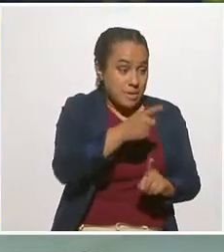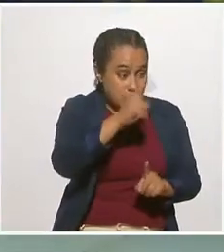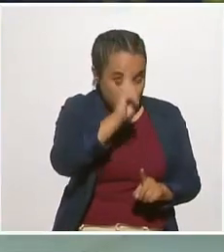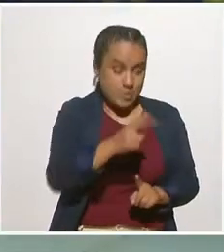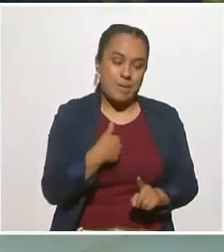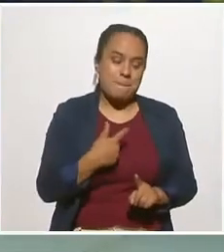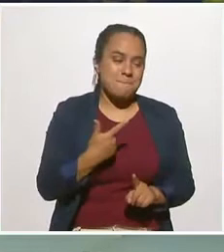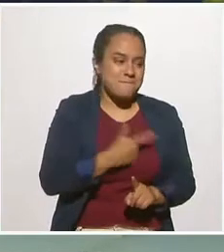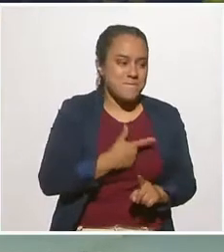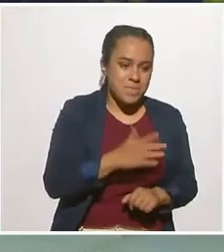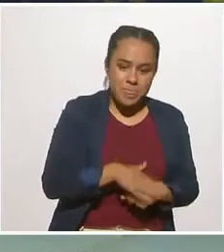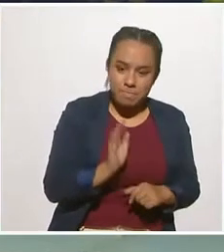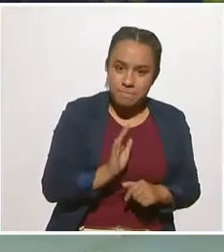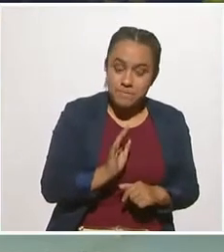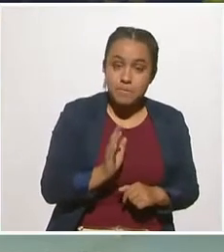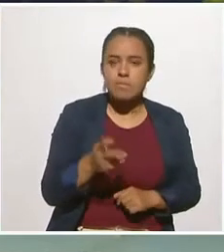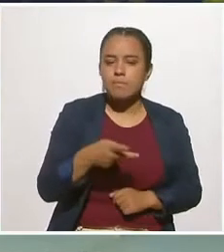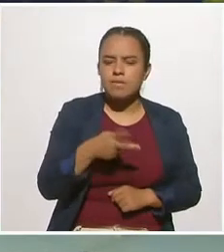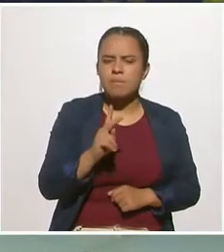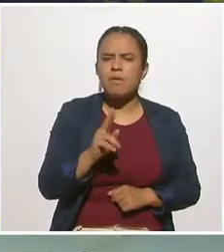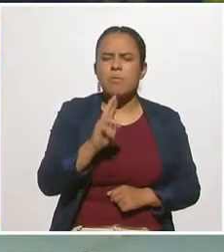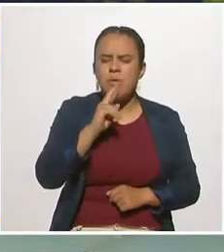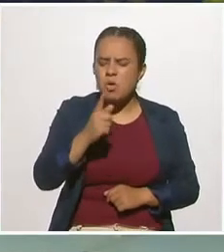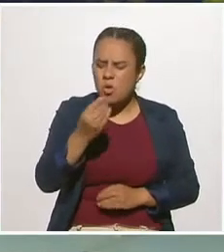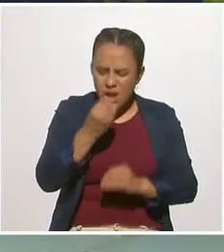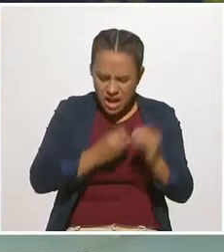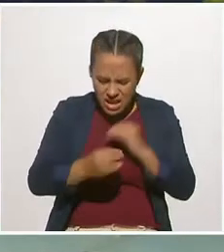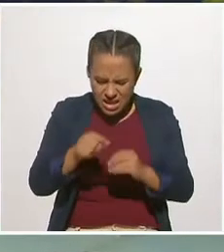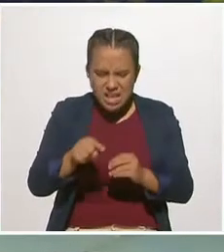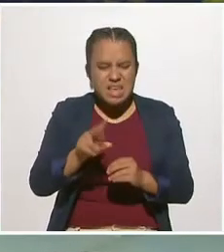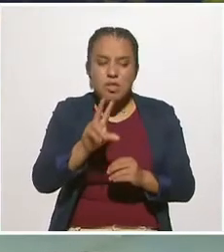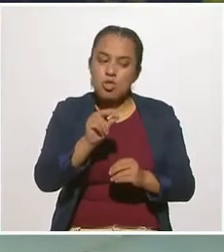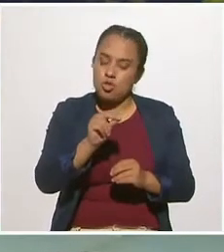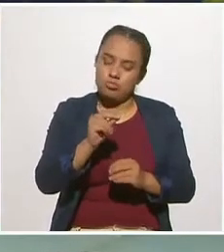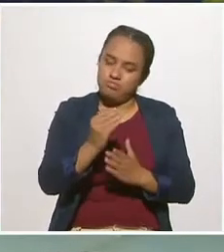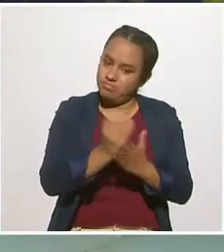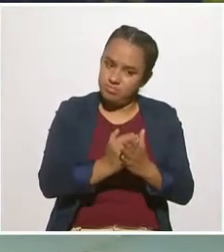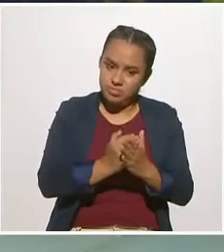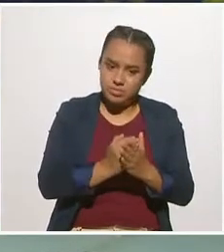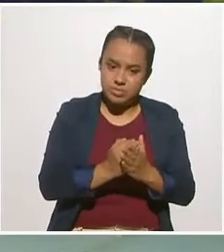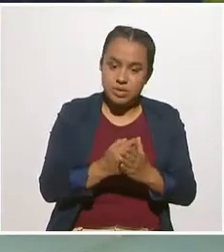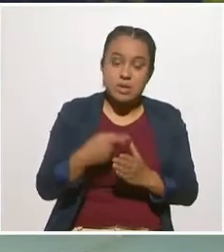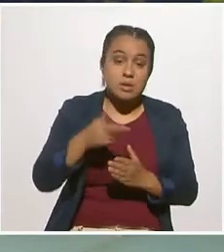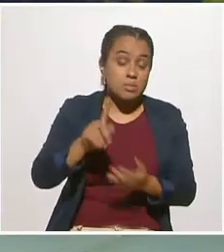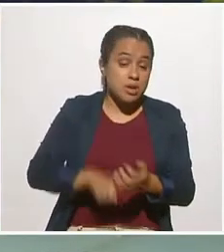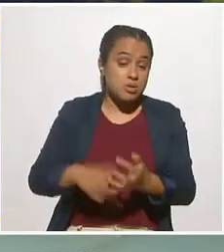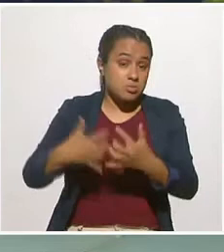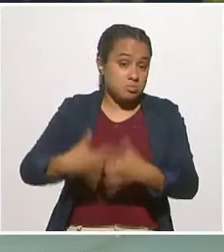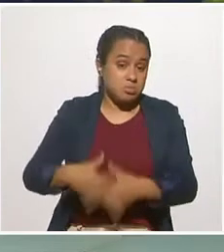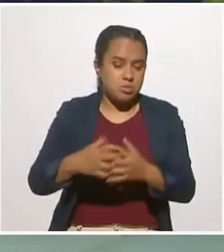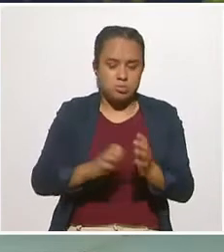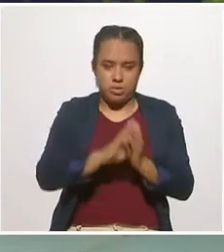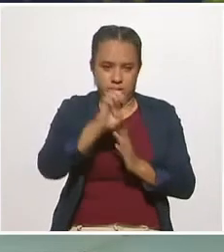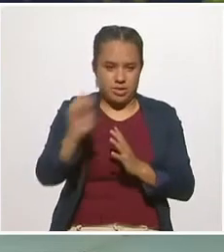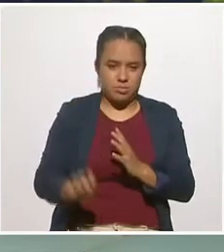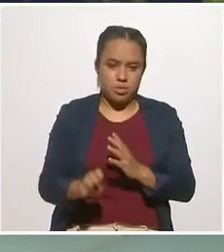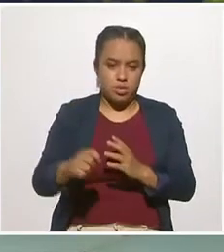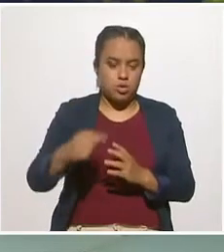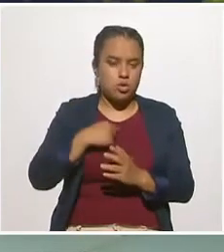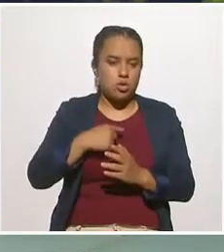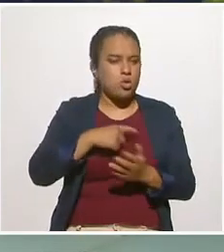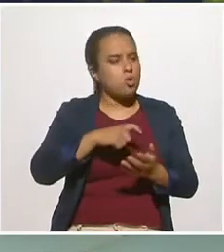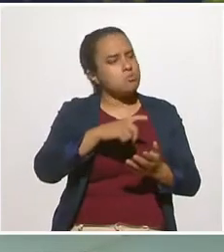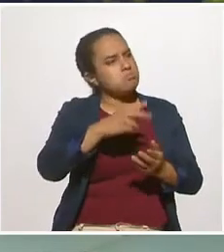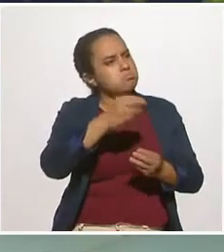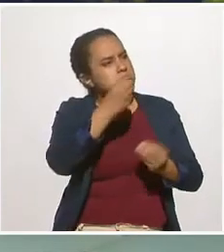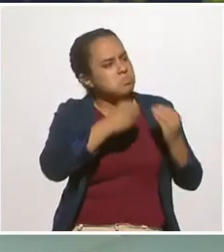de alimentos menos deseables, pero estos son aquellos que son ultraprocesados. Un alimento que yo adquiero en la naturaleza no va a ser un alimento